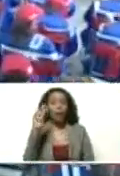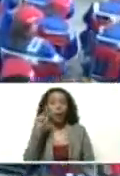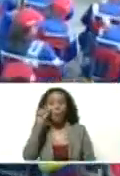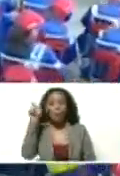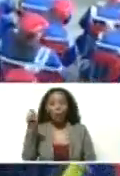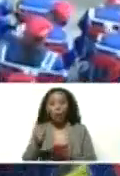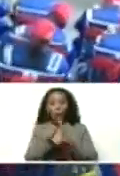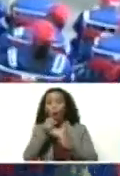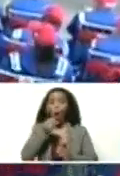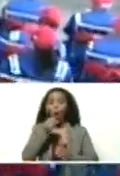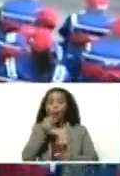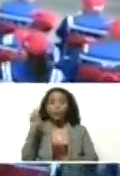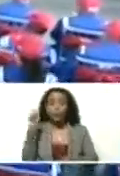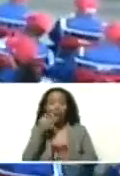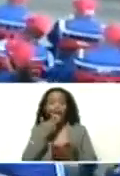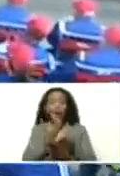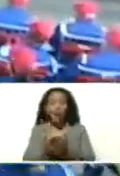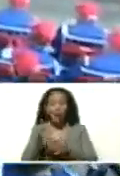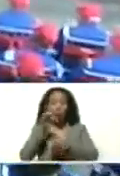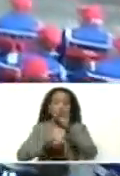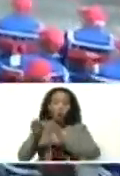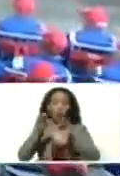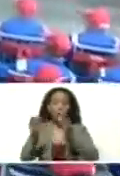por la clase magistral que nos has dado